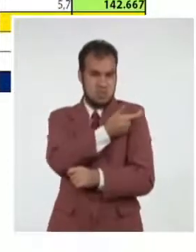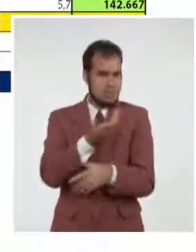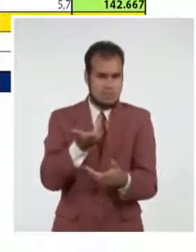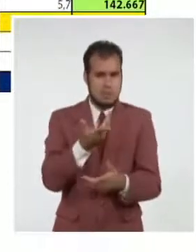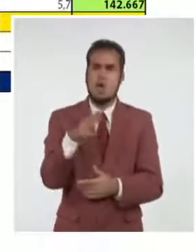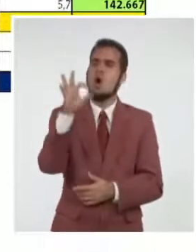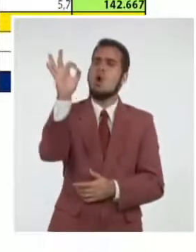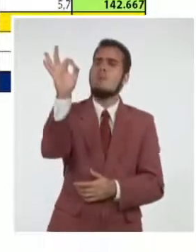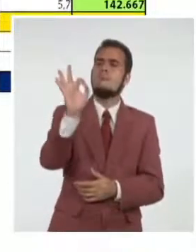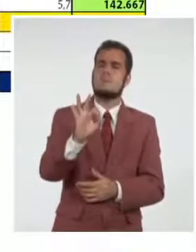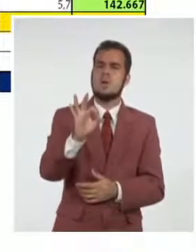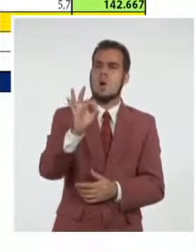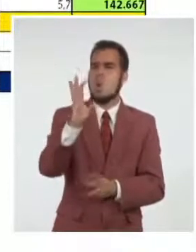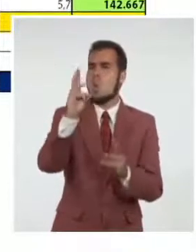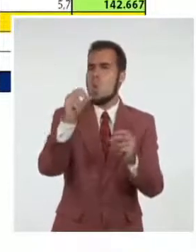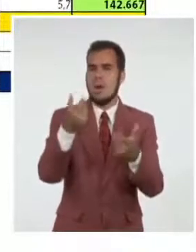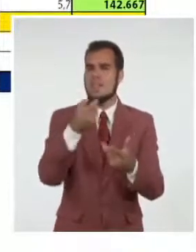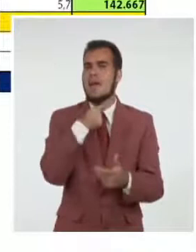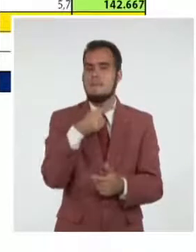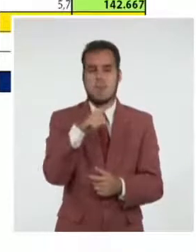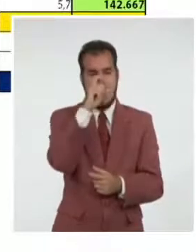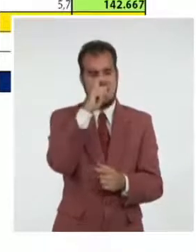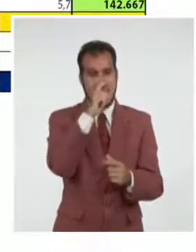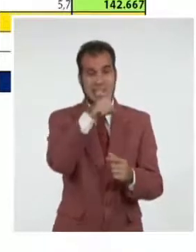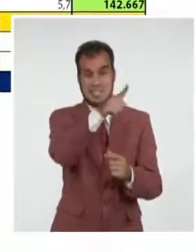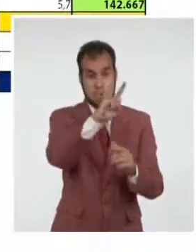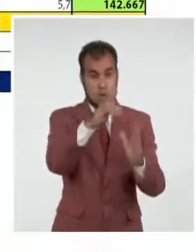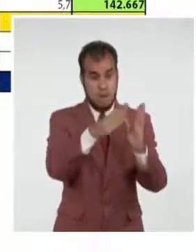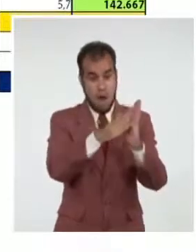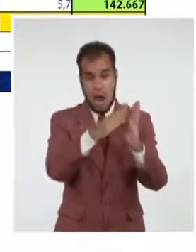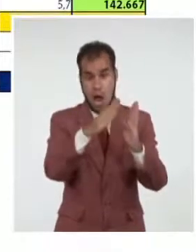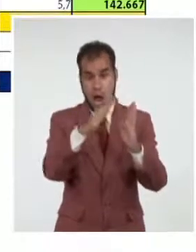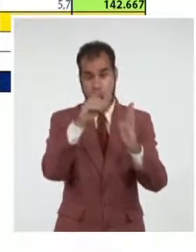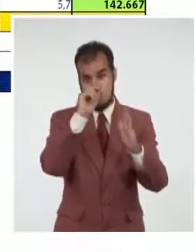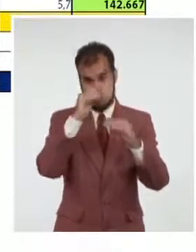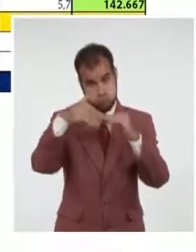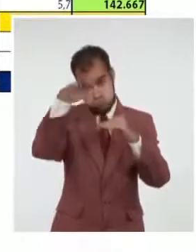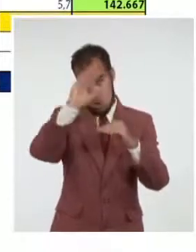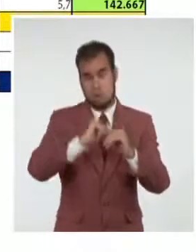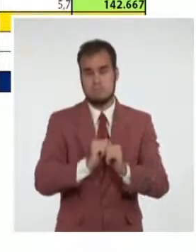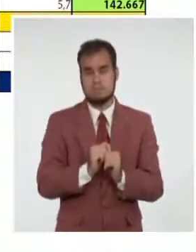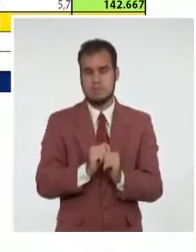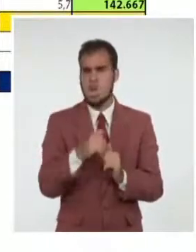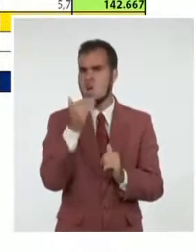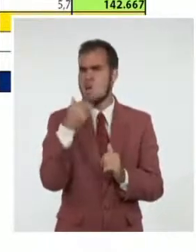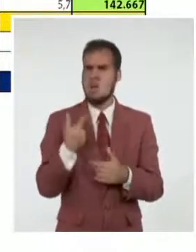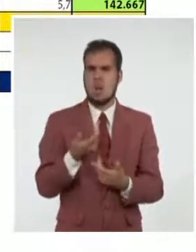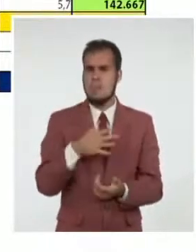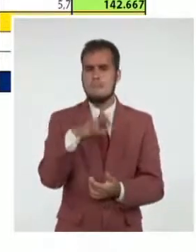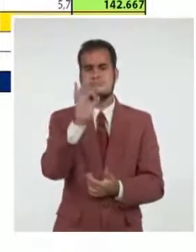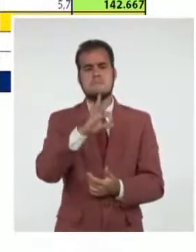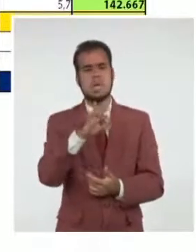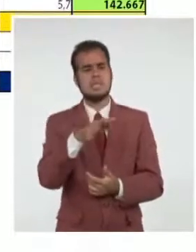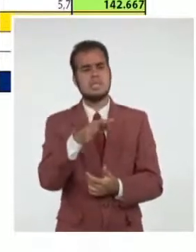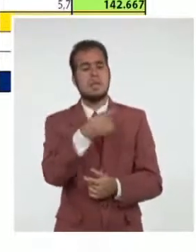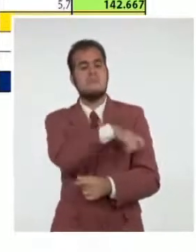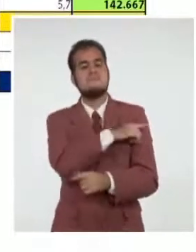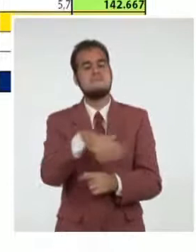relación a 19 años y más, que son los que se están vacunando, y cuánto es el porciento con relación a la población